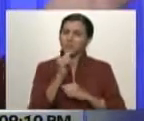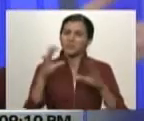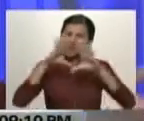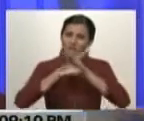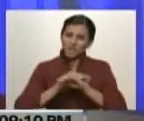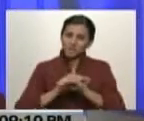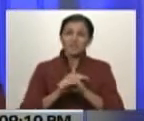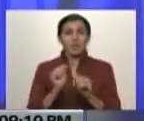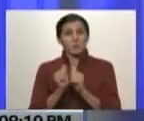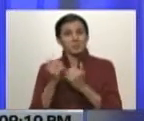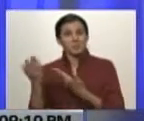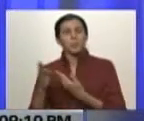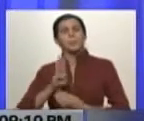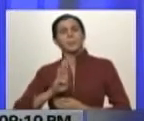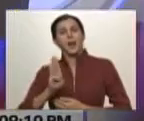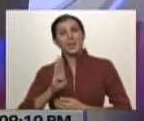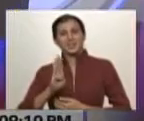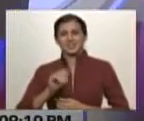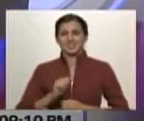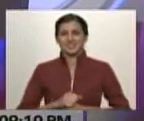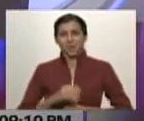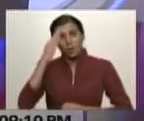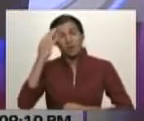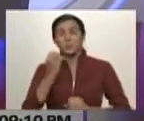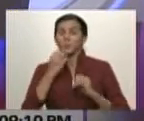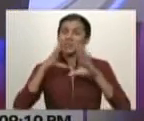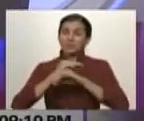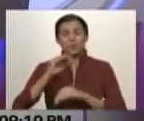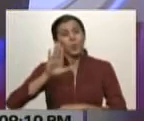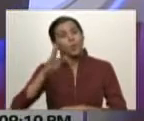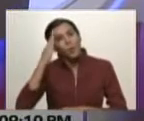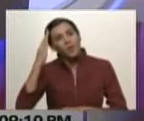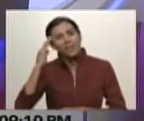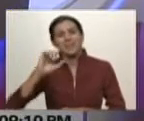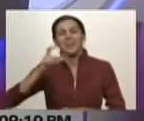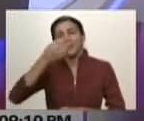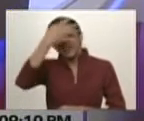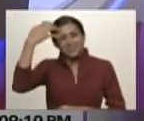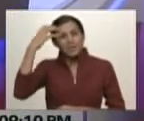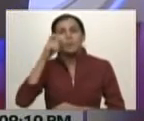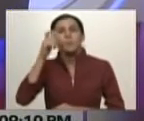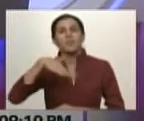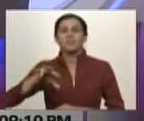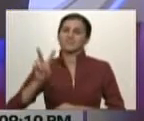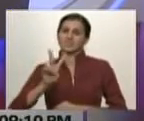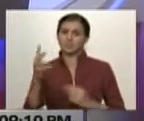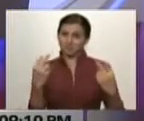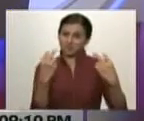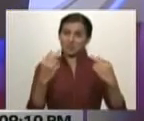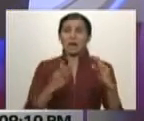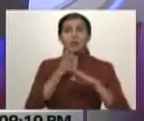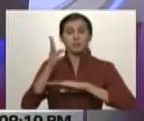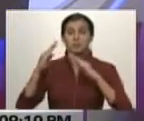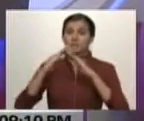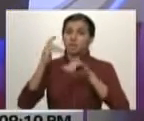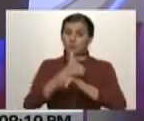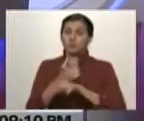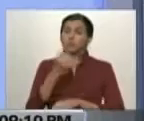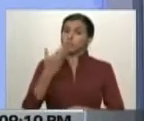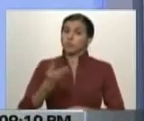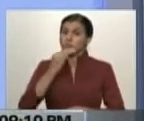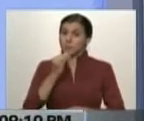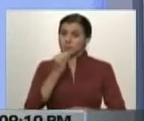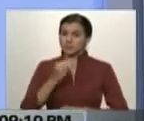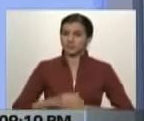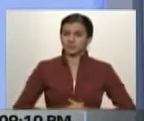con mi compañero barricada para allá buenas noches barricas noches gracias noche para todo el pueblo de venezuela de inmediato no más trabajar al palacio de miraflores en era importante